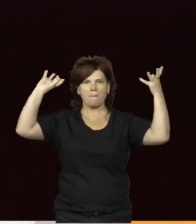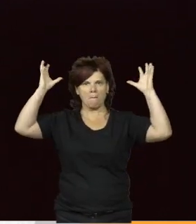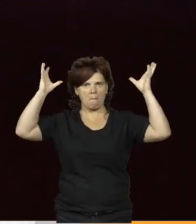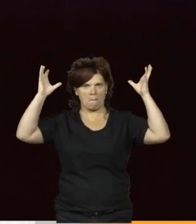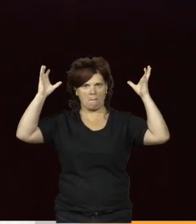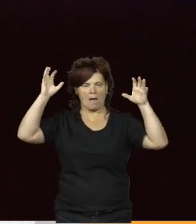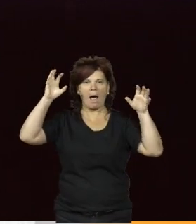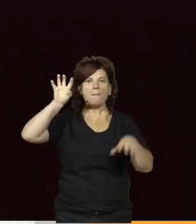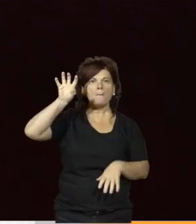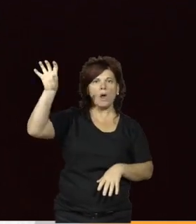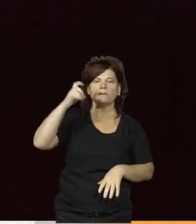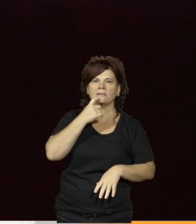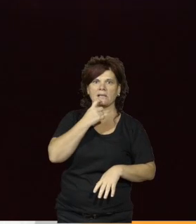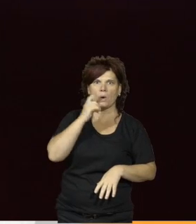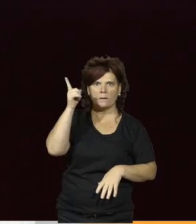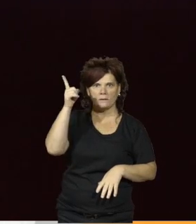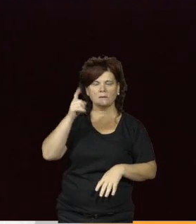en la provincia de San Luis.